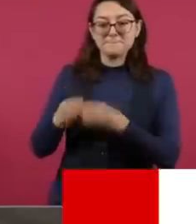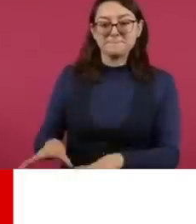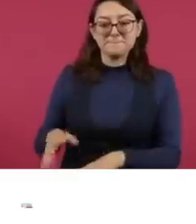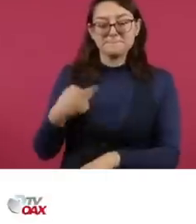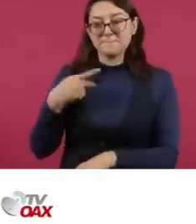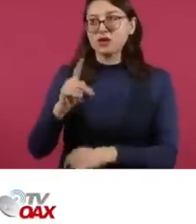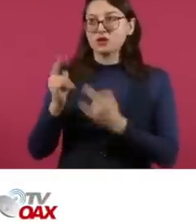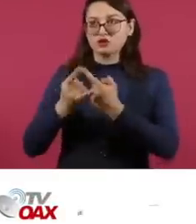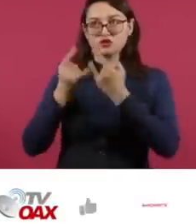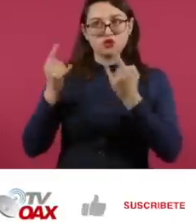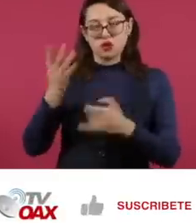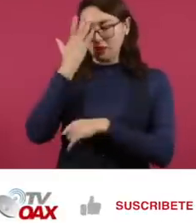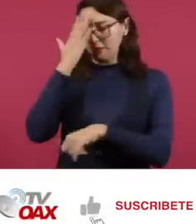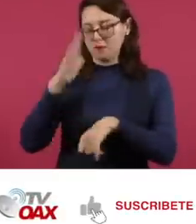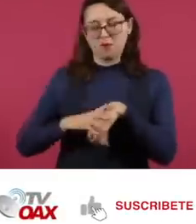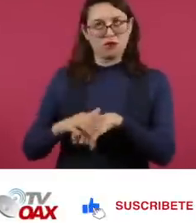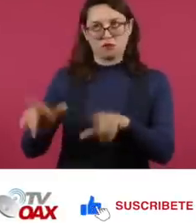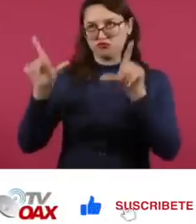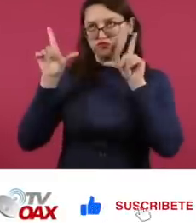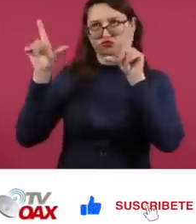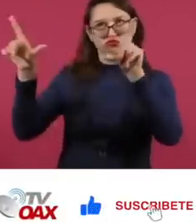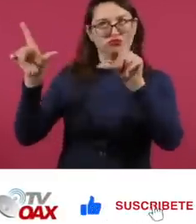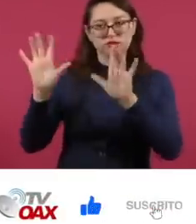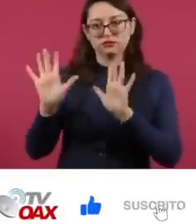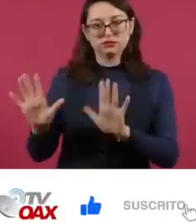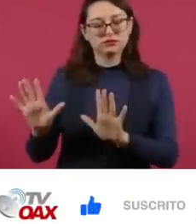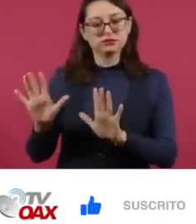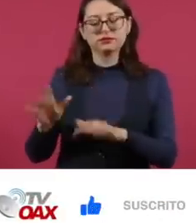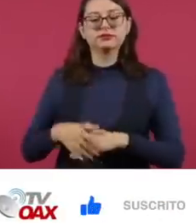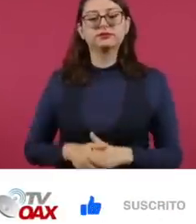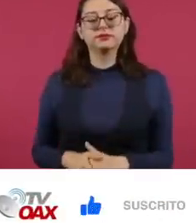ferrocarrilera, Matías Romero.